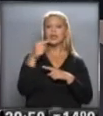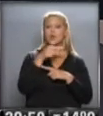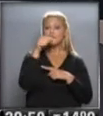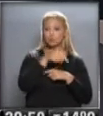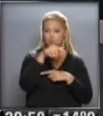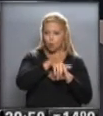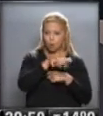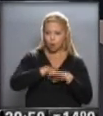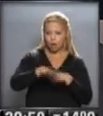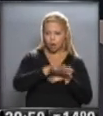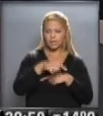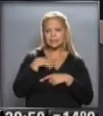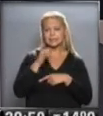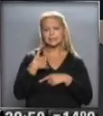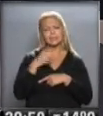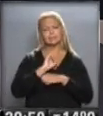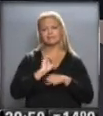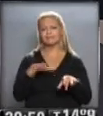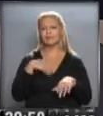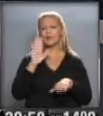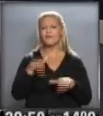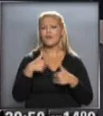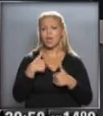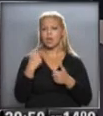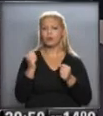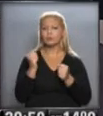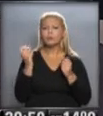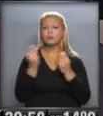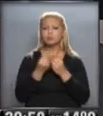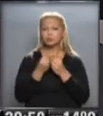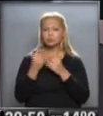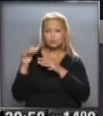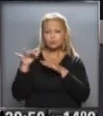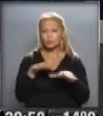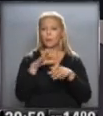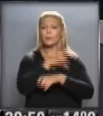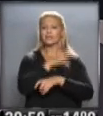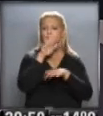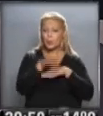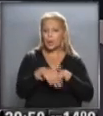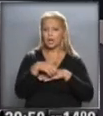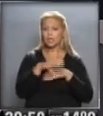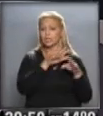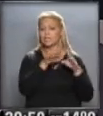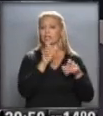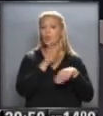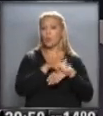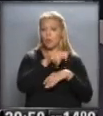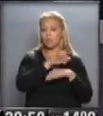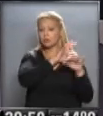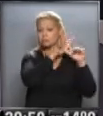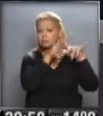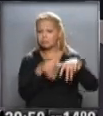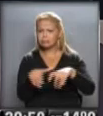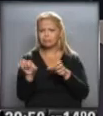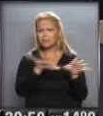allí se va a concentrar el mal tiempo los próximos días. Es continuo el ingreso de sistemas de baja presión de oeste a este y esto va a generar no solo